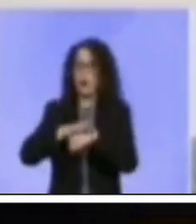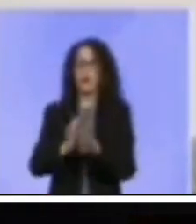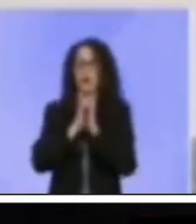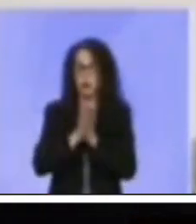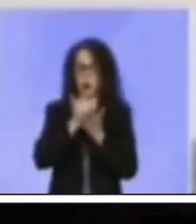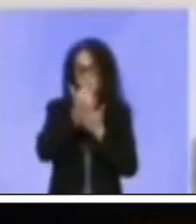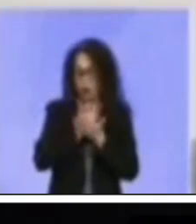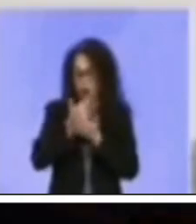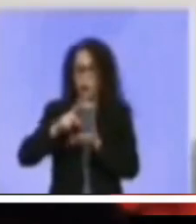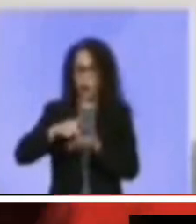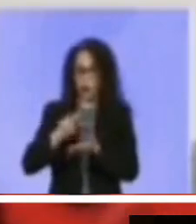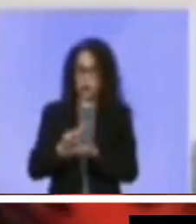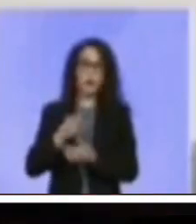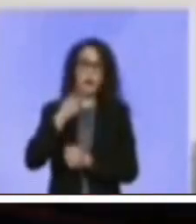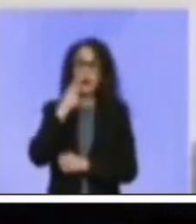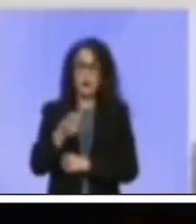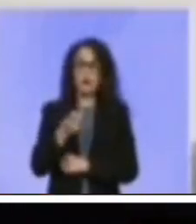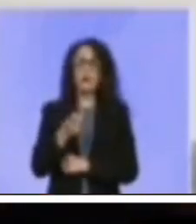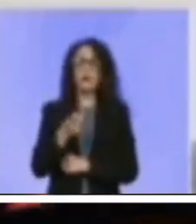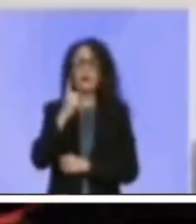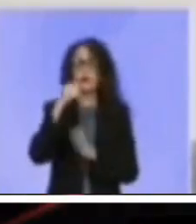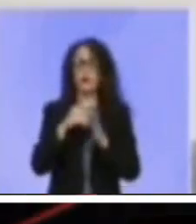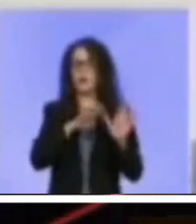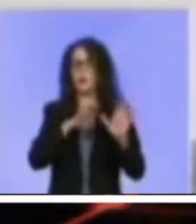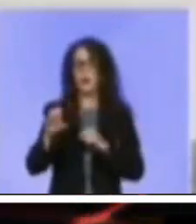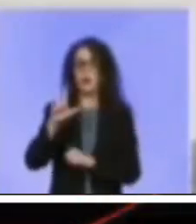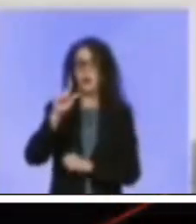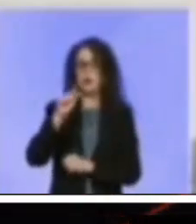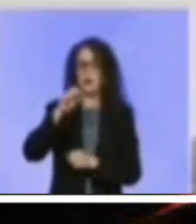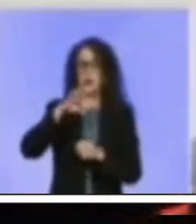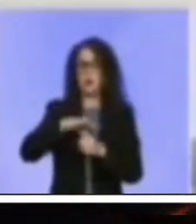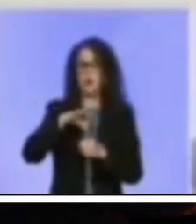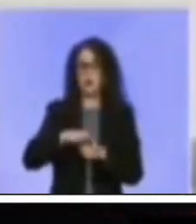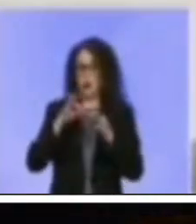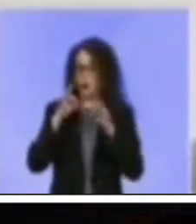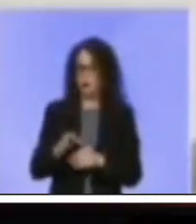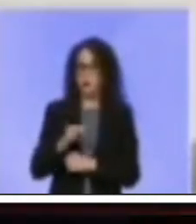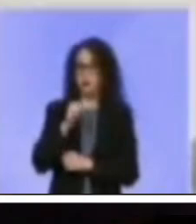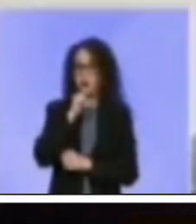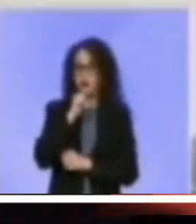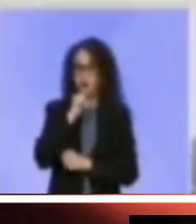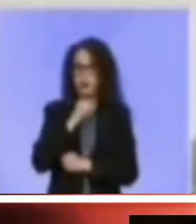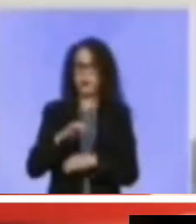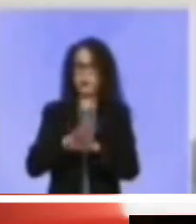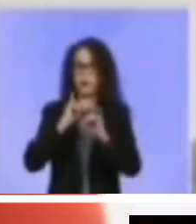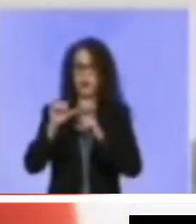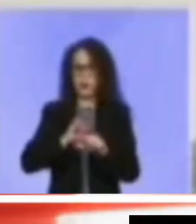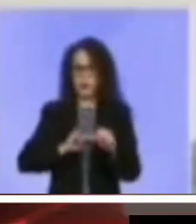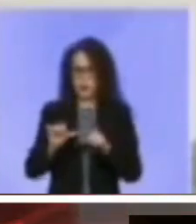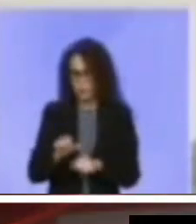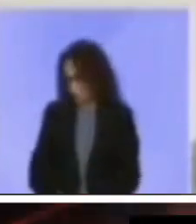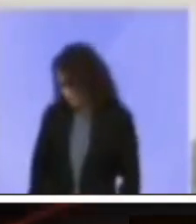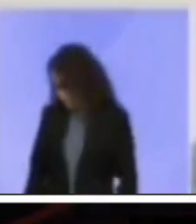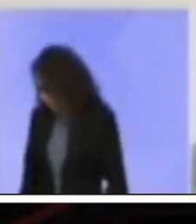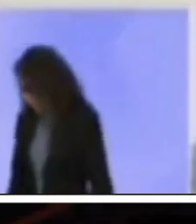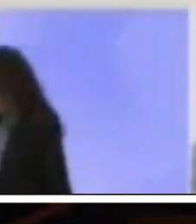una diferencia injustificada de 1.470 votos, lo cual, estimo, no refleja una